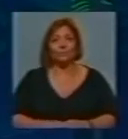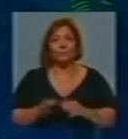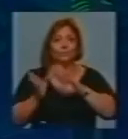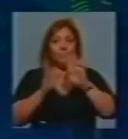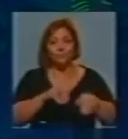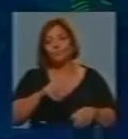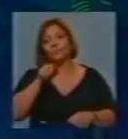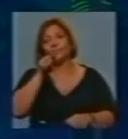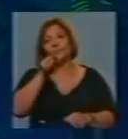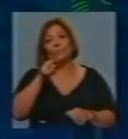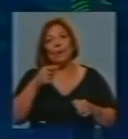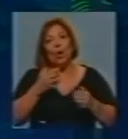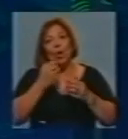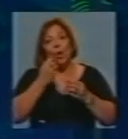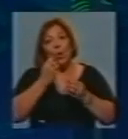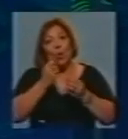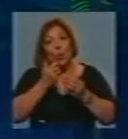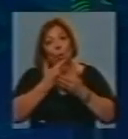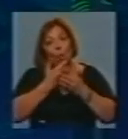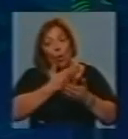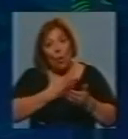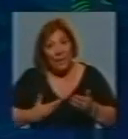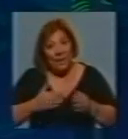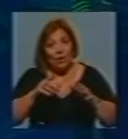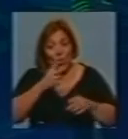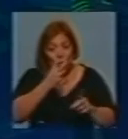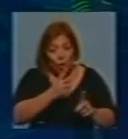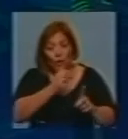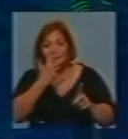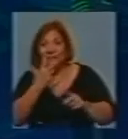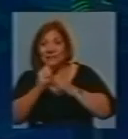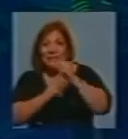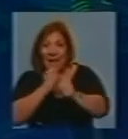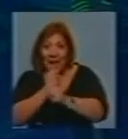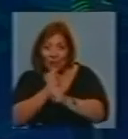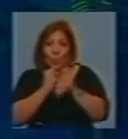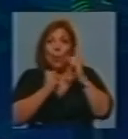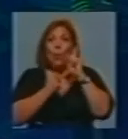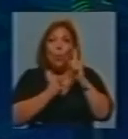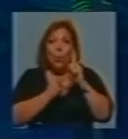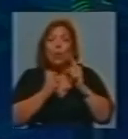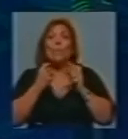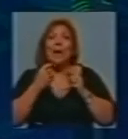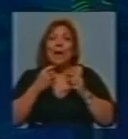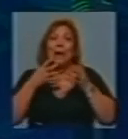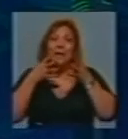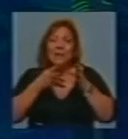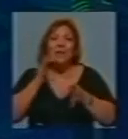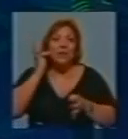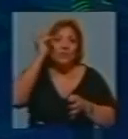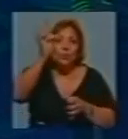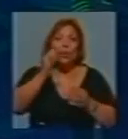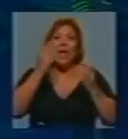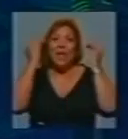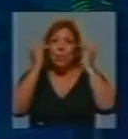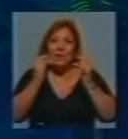Una enseñanza pública que pueda comprender a niños de 2 y 3 años es uno de los desafíos para una educación